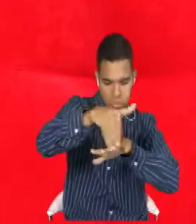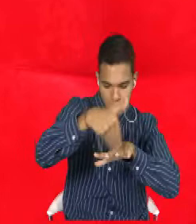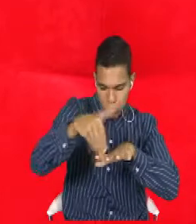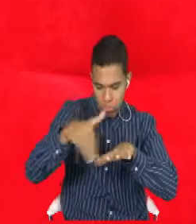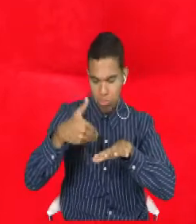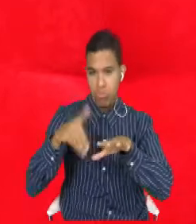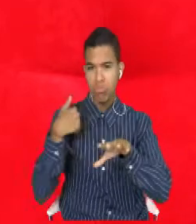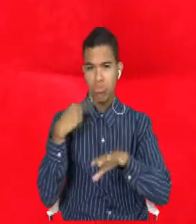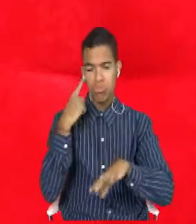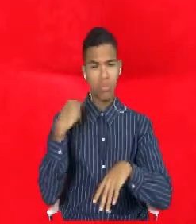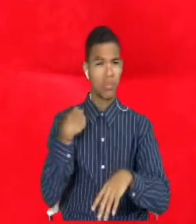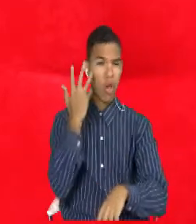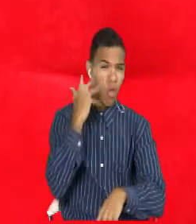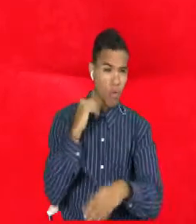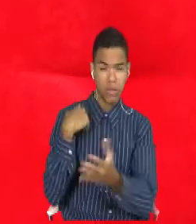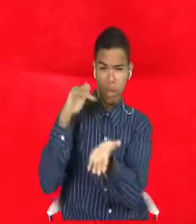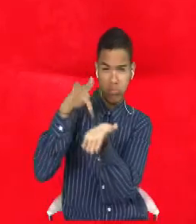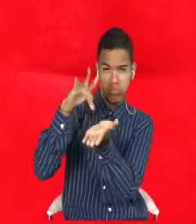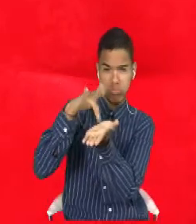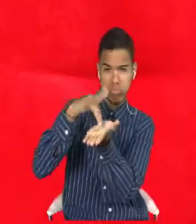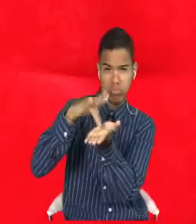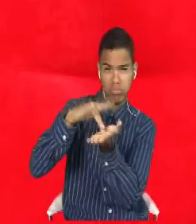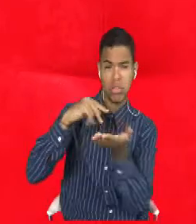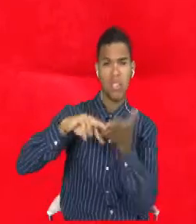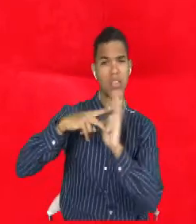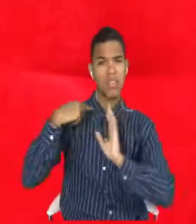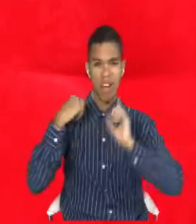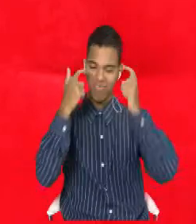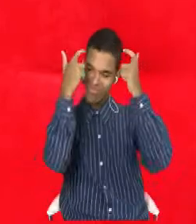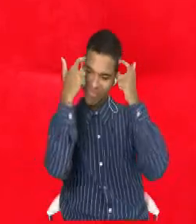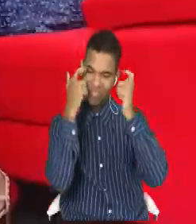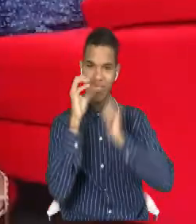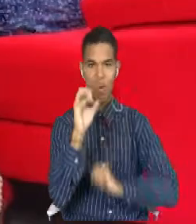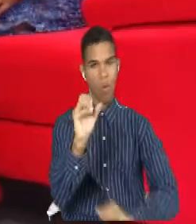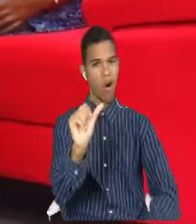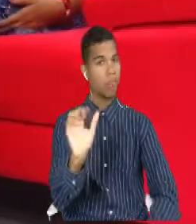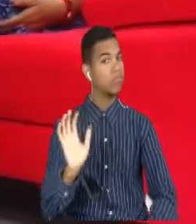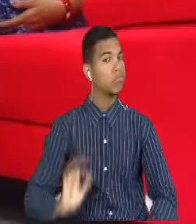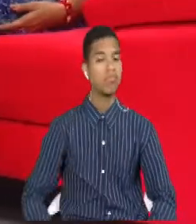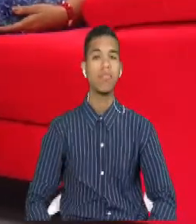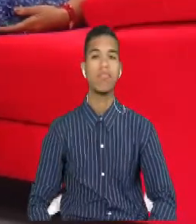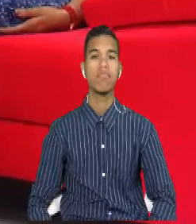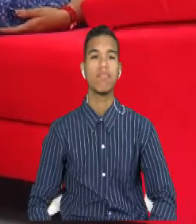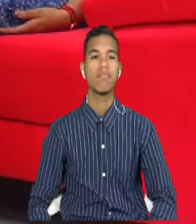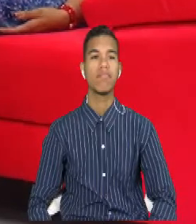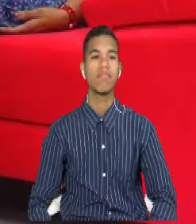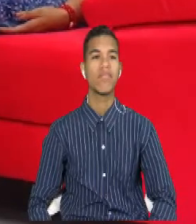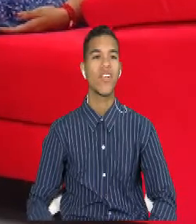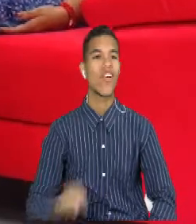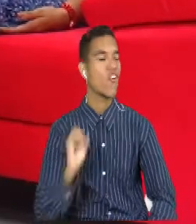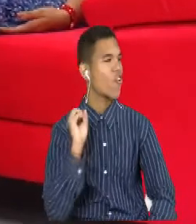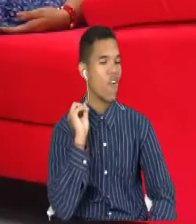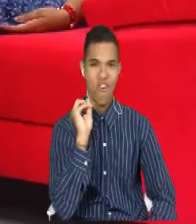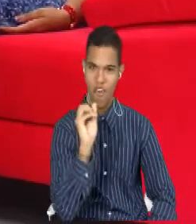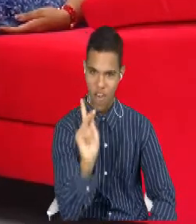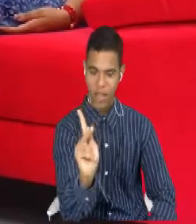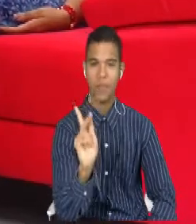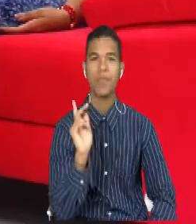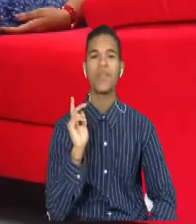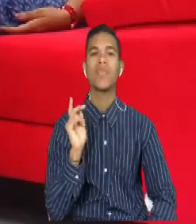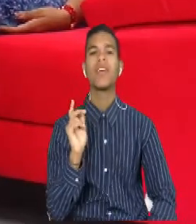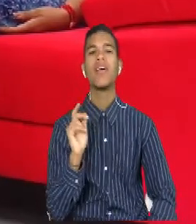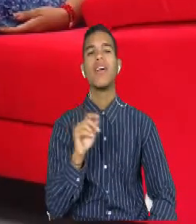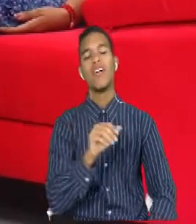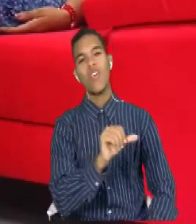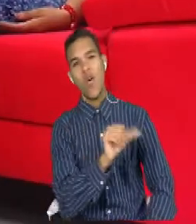con Beauty Queens para ser siempre reyes y reinas de la casa. Bueno, llegó el momento de trasladarnos hasta Training.